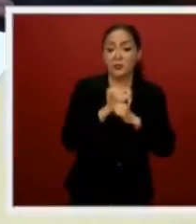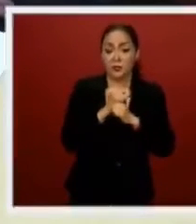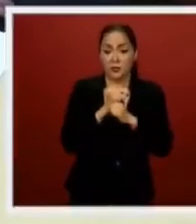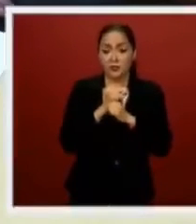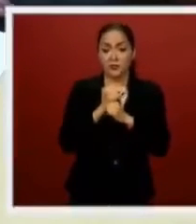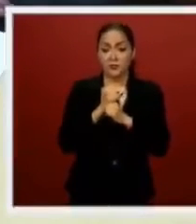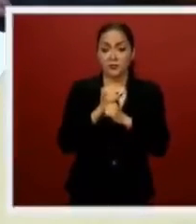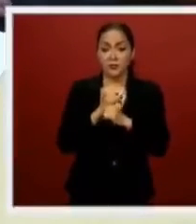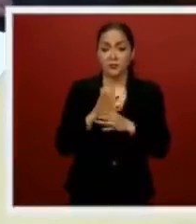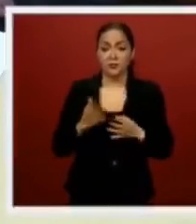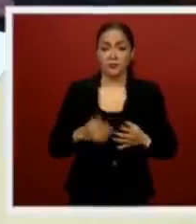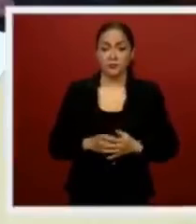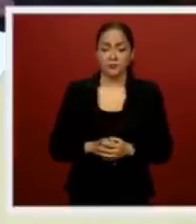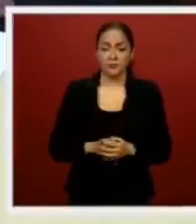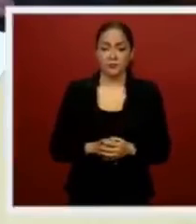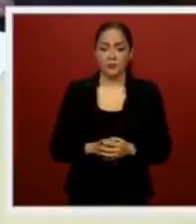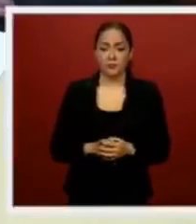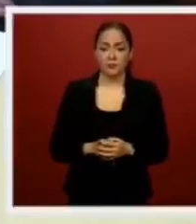como